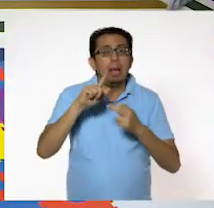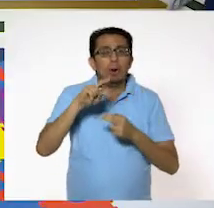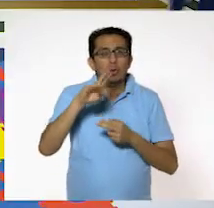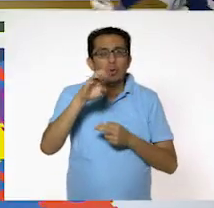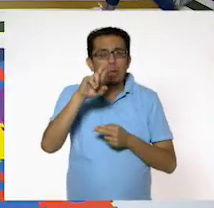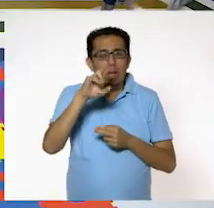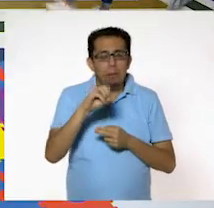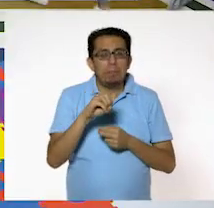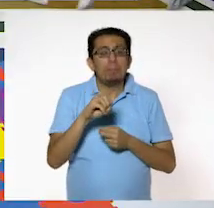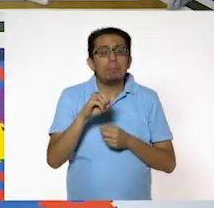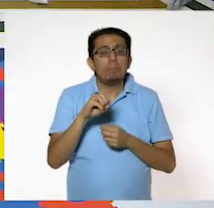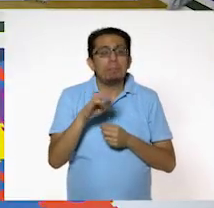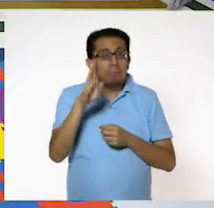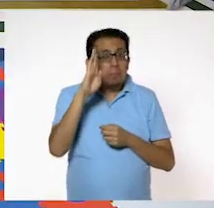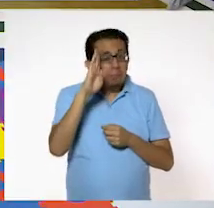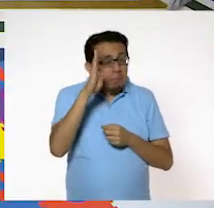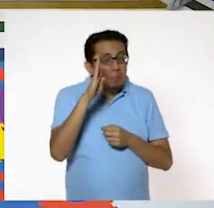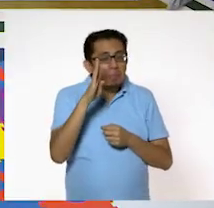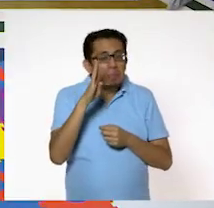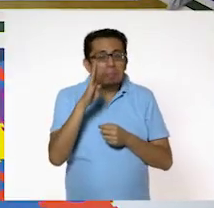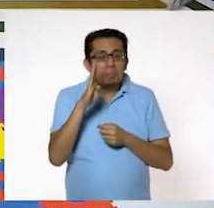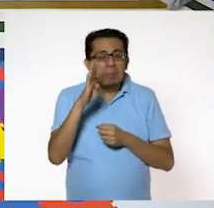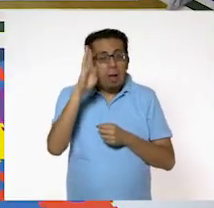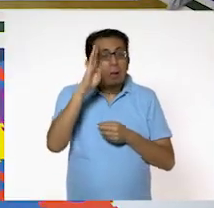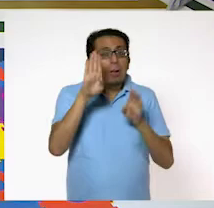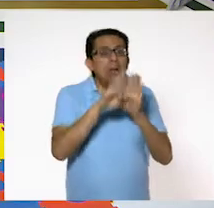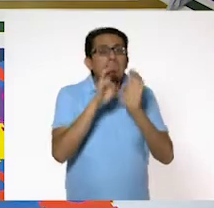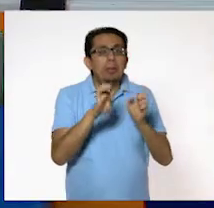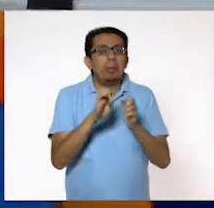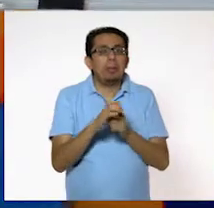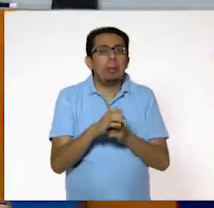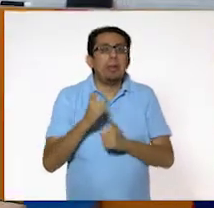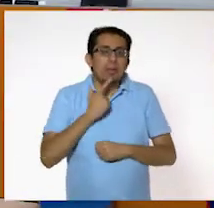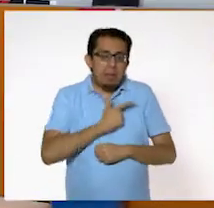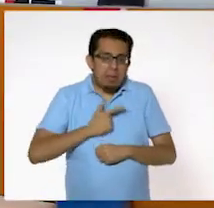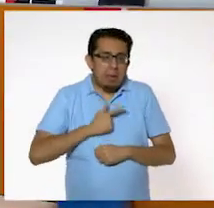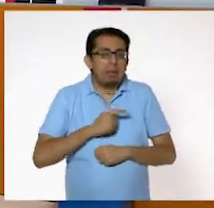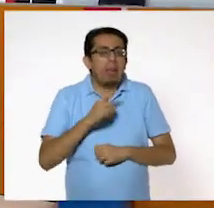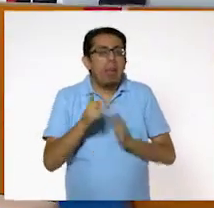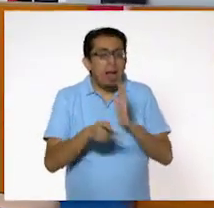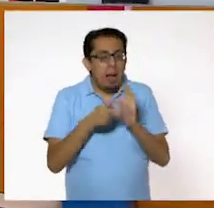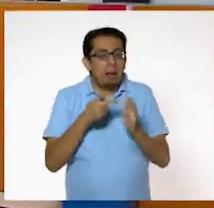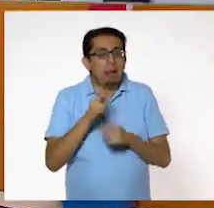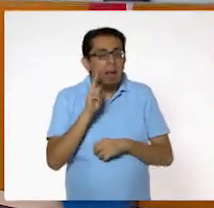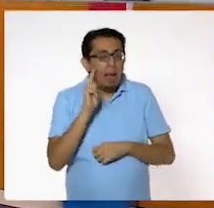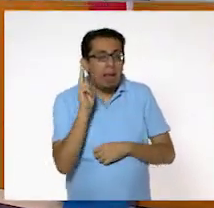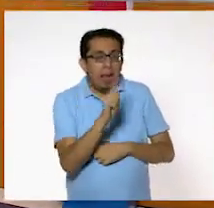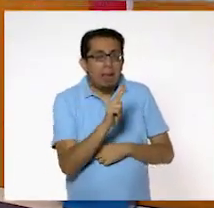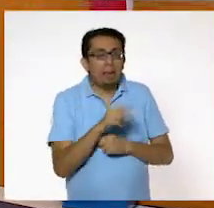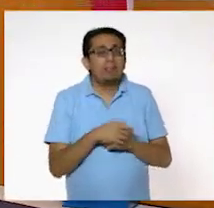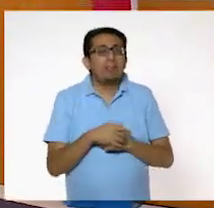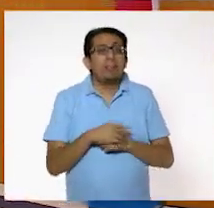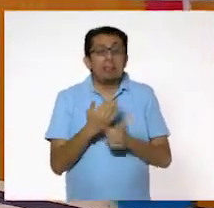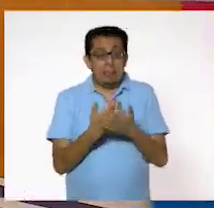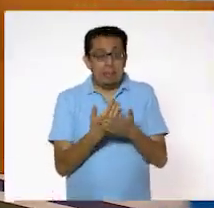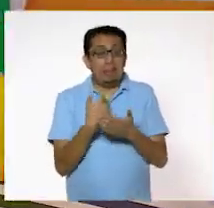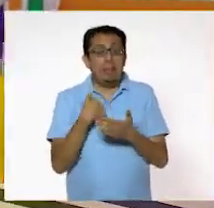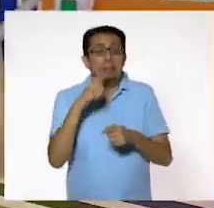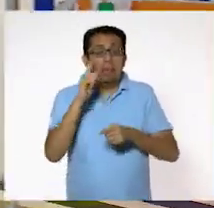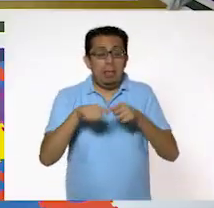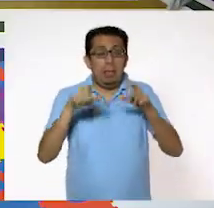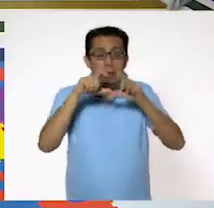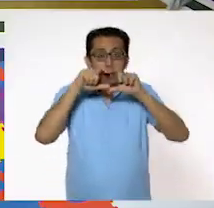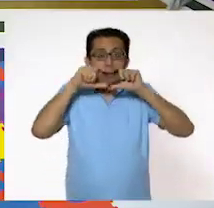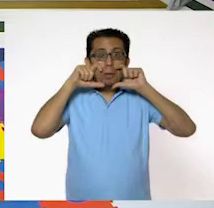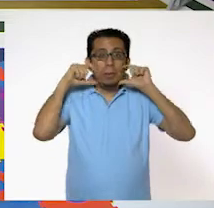Mariana! ¿Cómo estás? Muy bien. ¡Ay! Mucho gusto de verte aquí de nuevo. Espérenme, déjenme quitarme el cubrebocas.